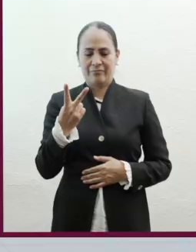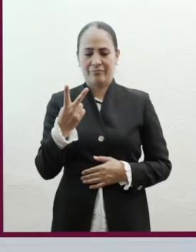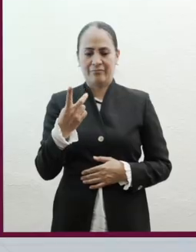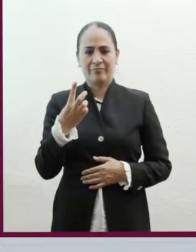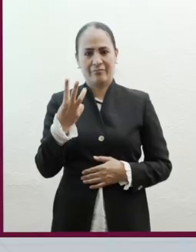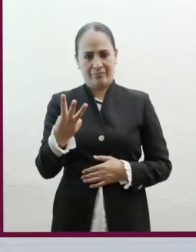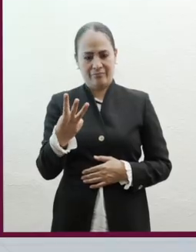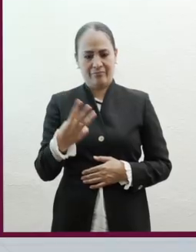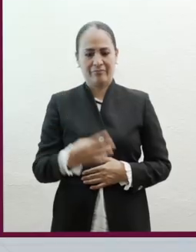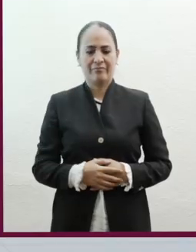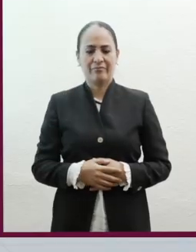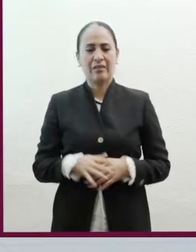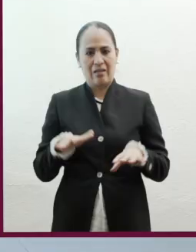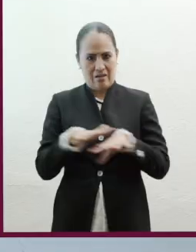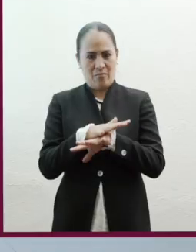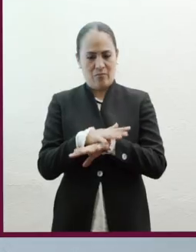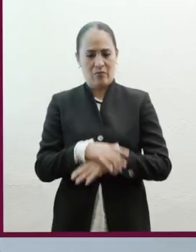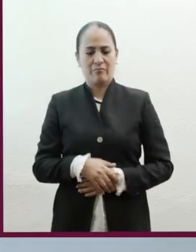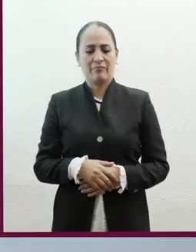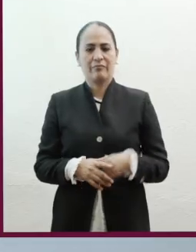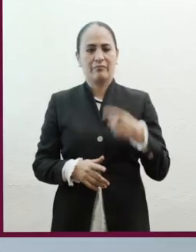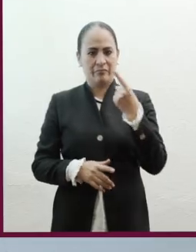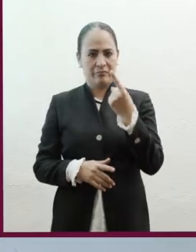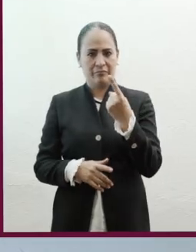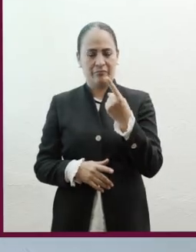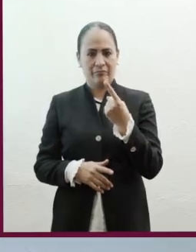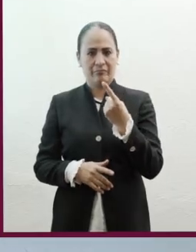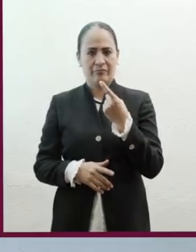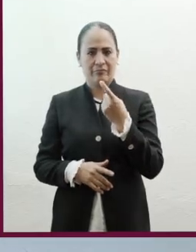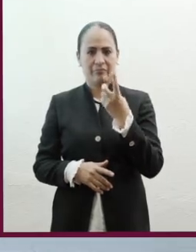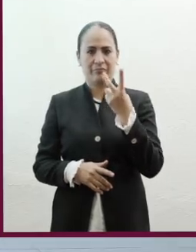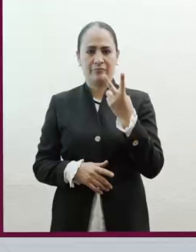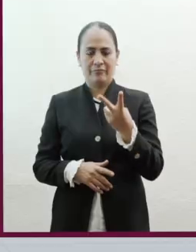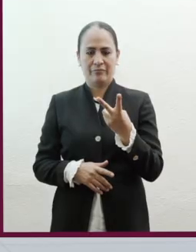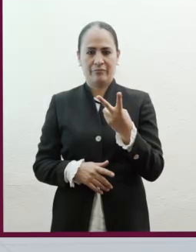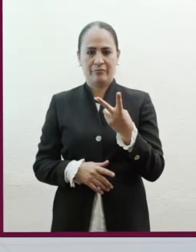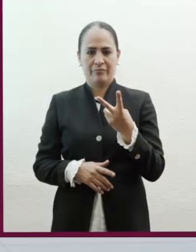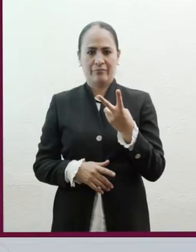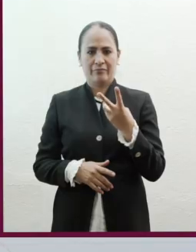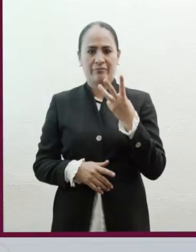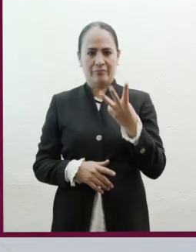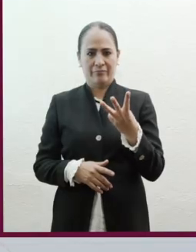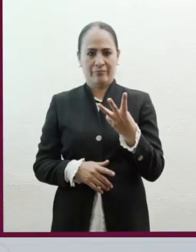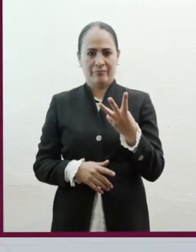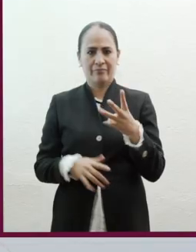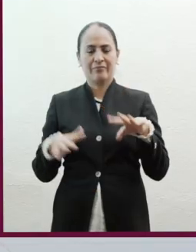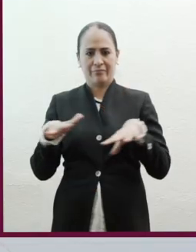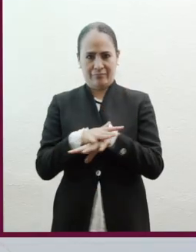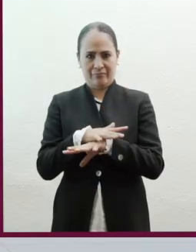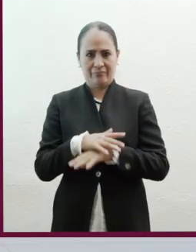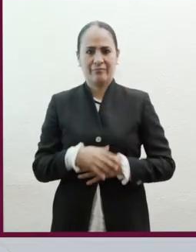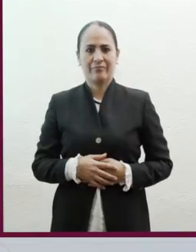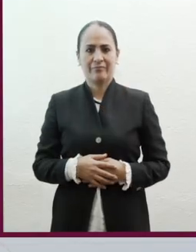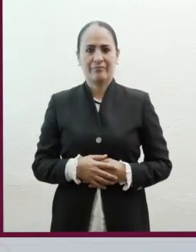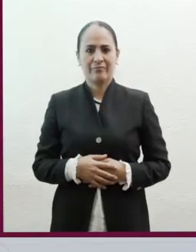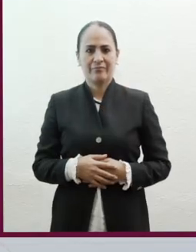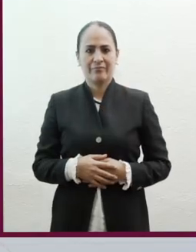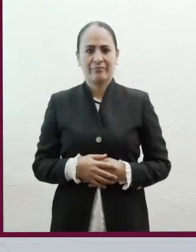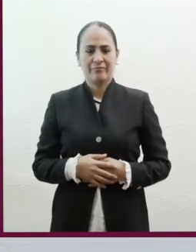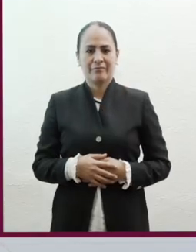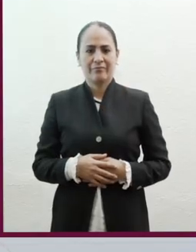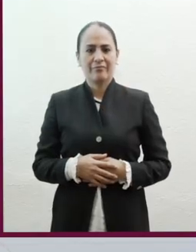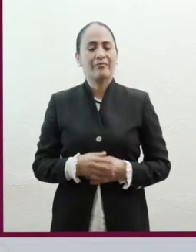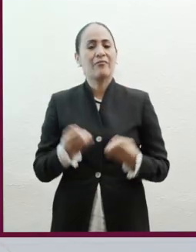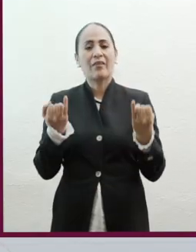3 y cambio. 1, 2, 3 y cambio. De igual modo